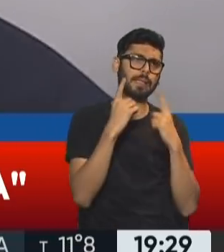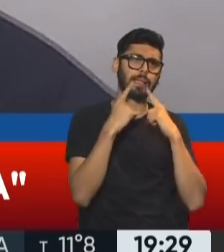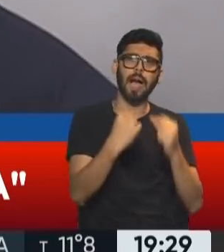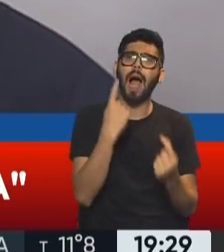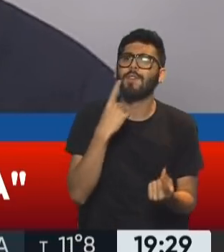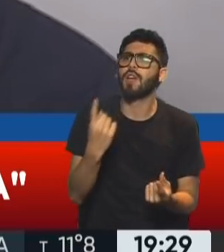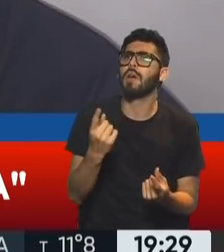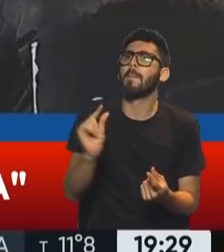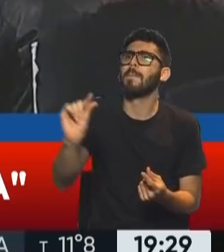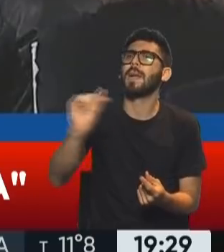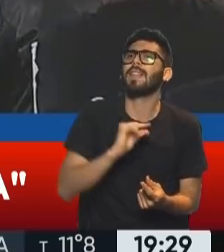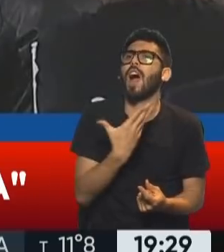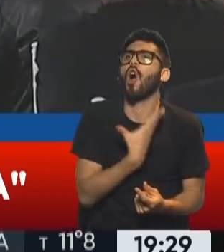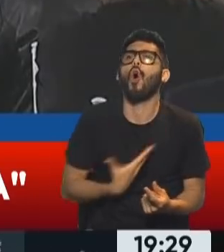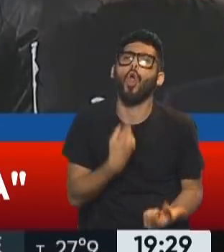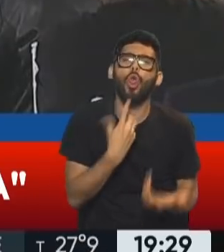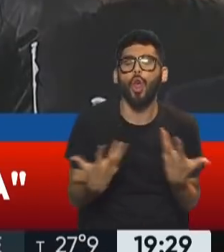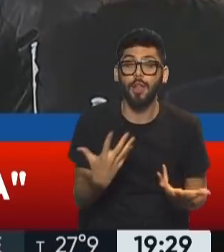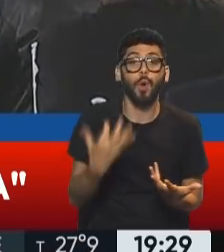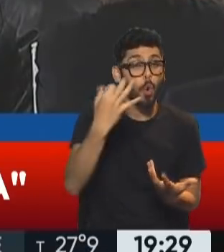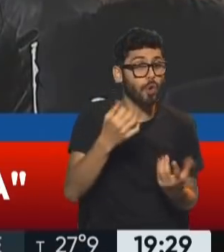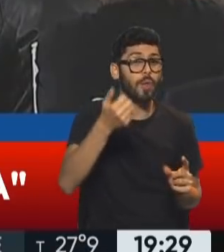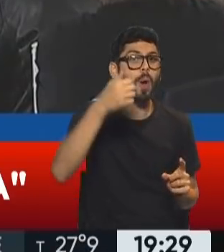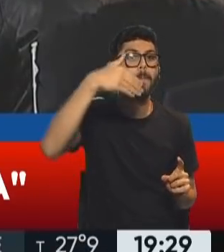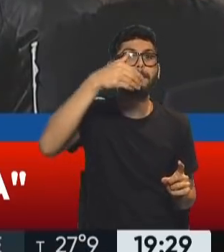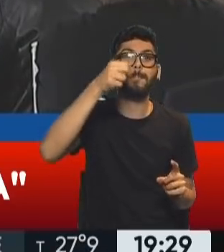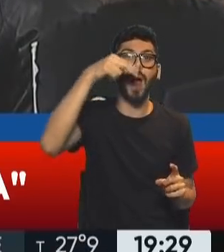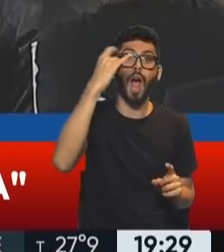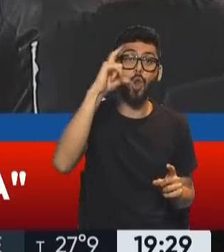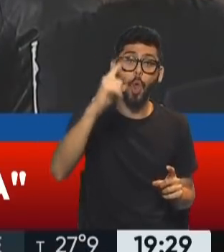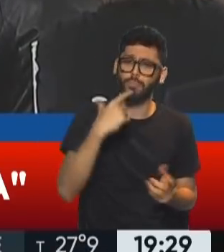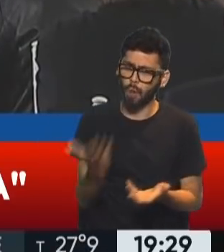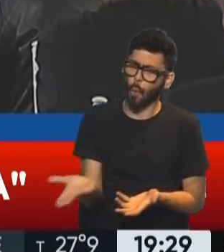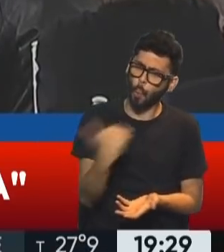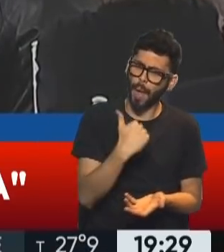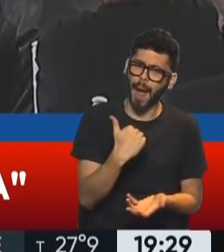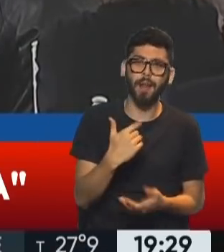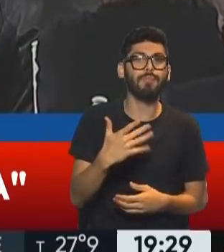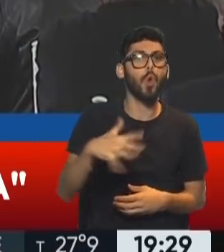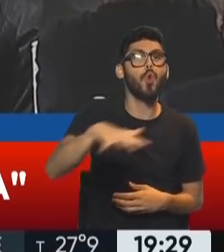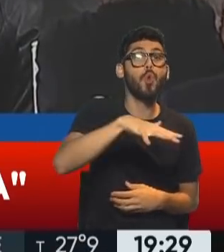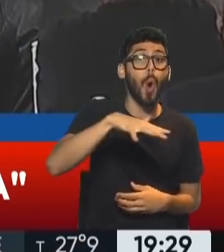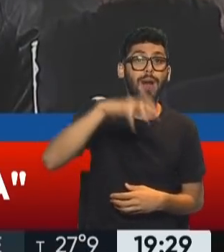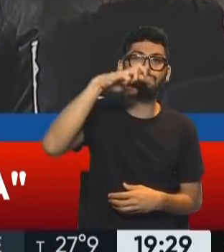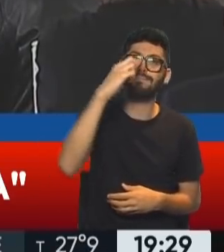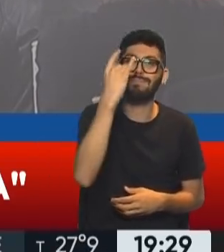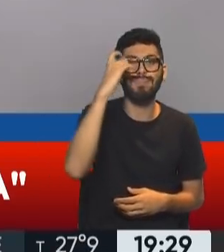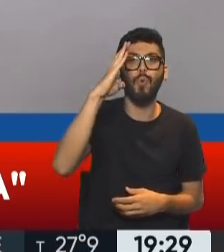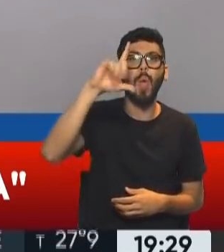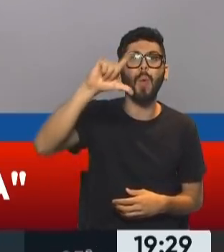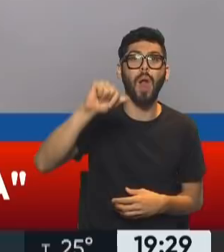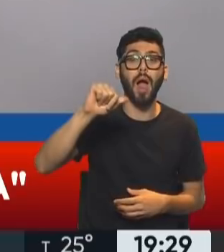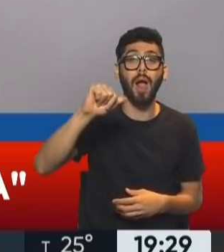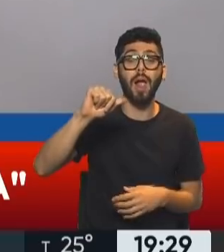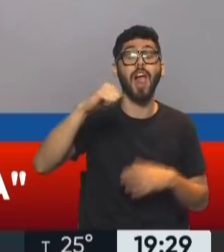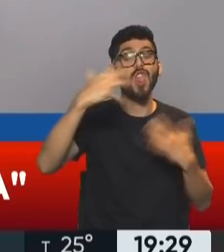fue Andrés Manuel quien nos dijo, vengan acá, y nos dio Puebla. Y así nació el Grupo de Puebla, que hasta